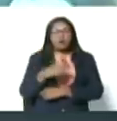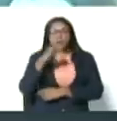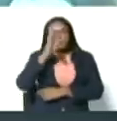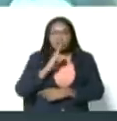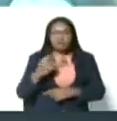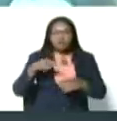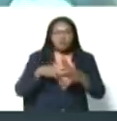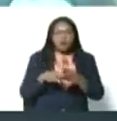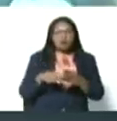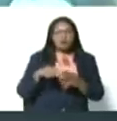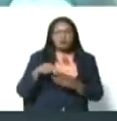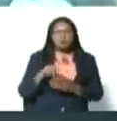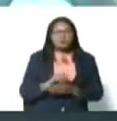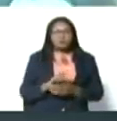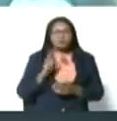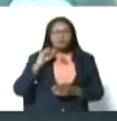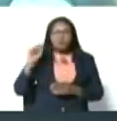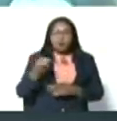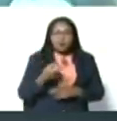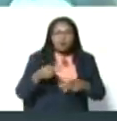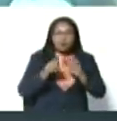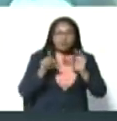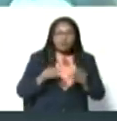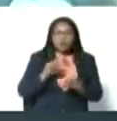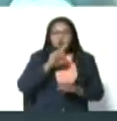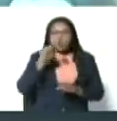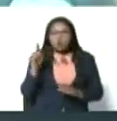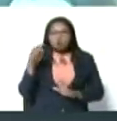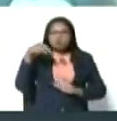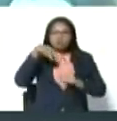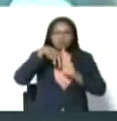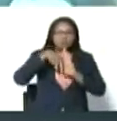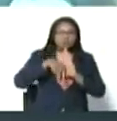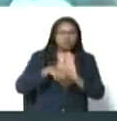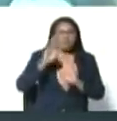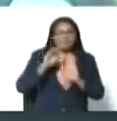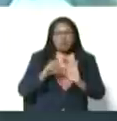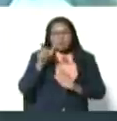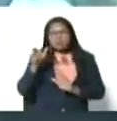Cojedes y Guárico. Y 11 entidades tuvieron descenso de casos.